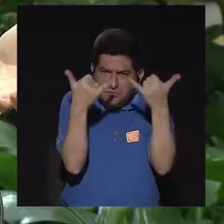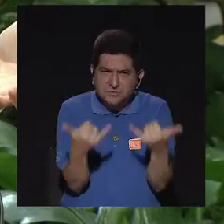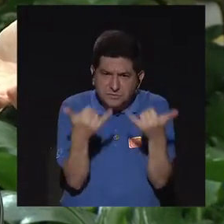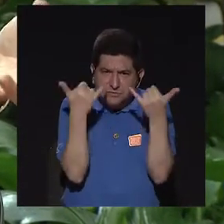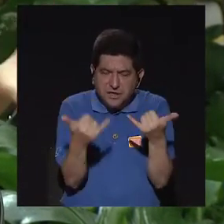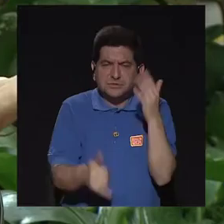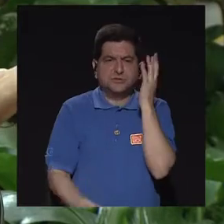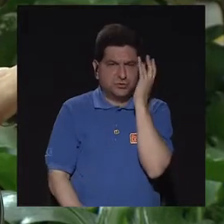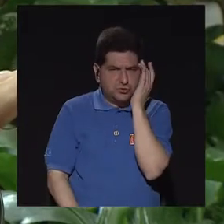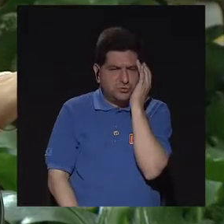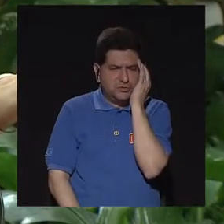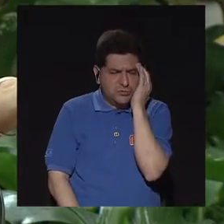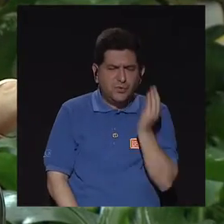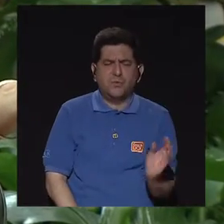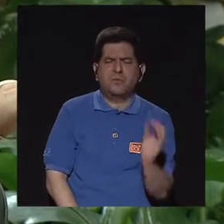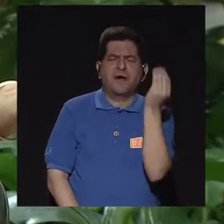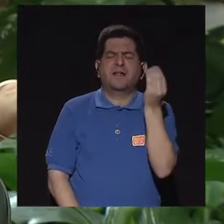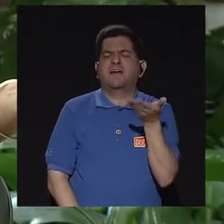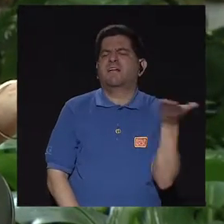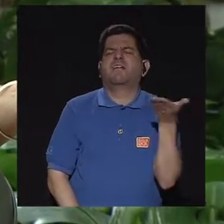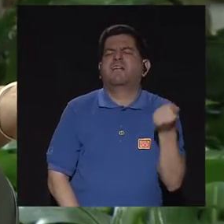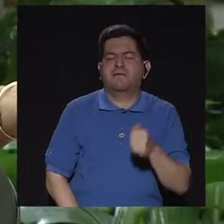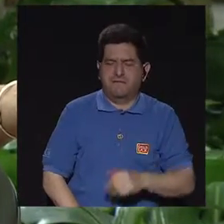actual, ¿qué nos preocupa como jóvenes?